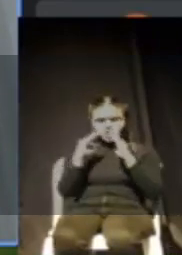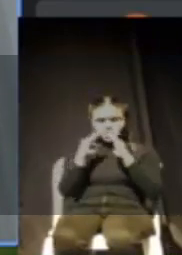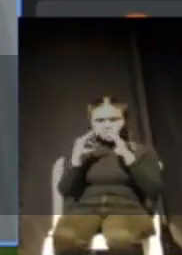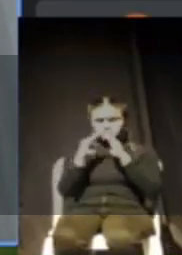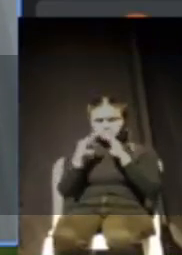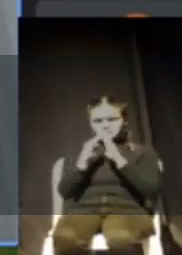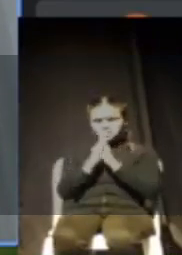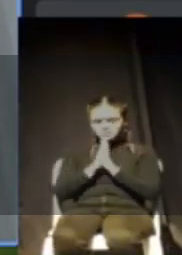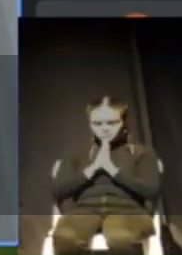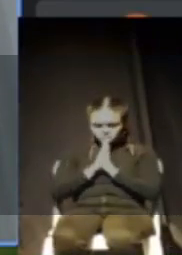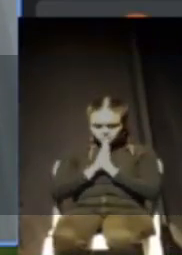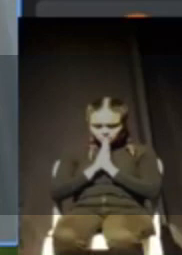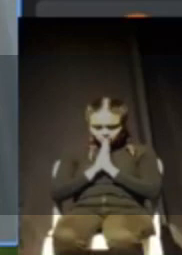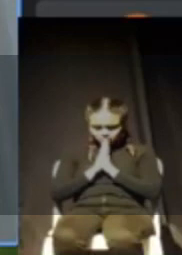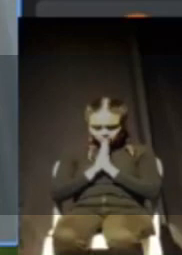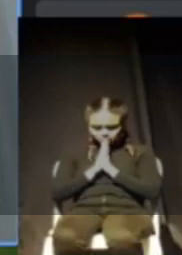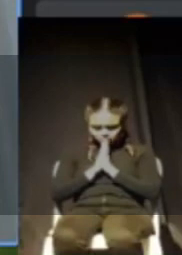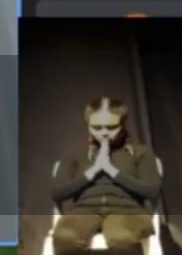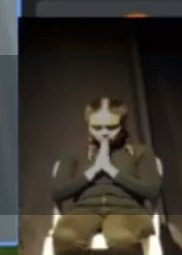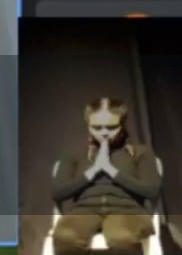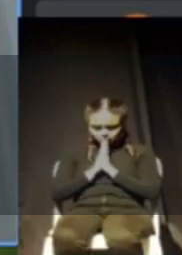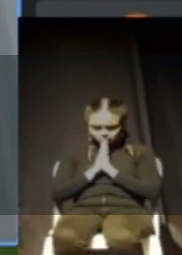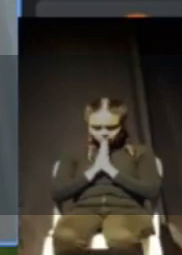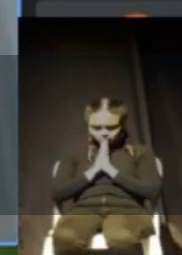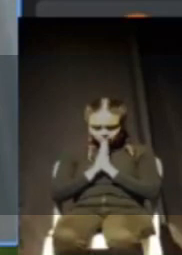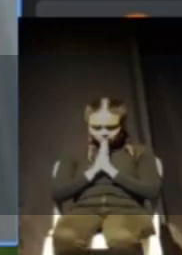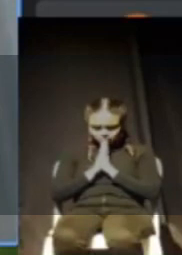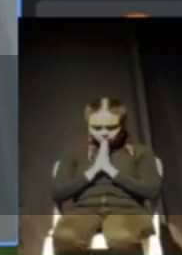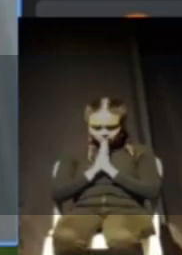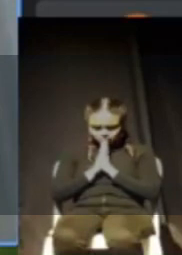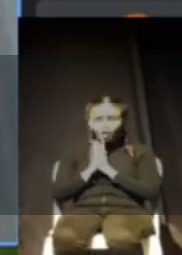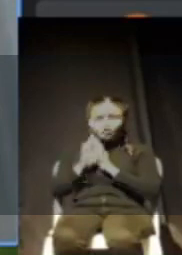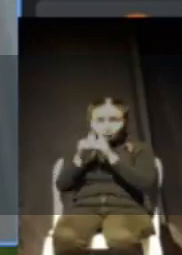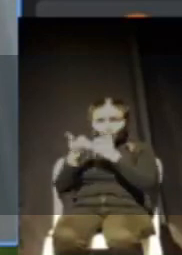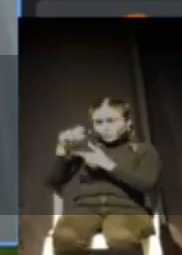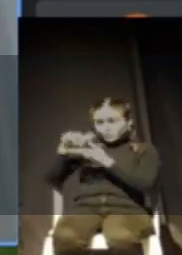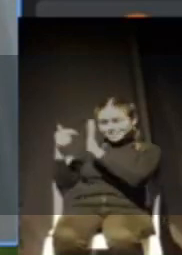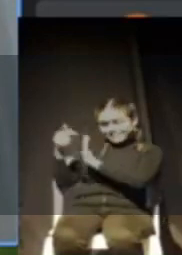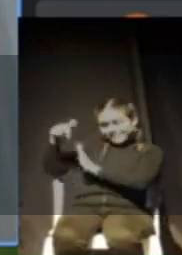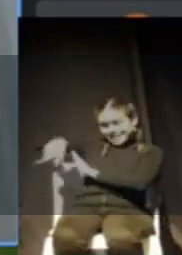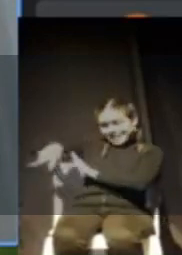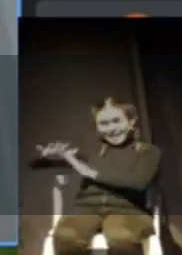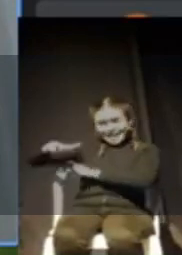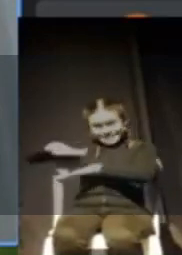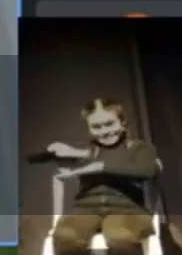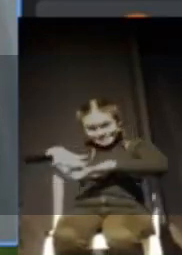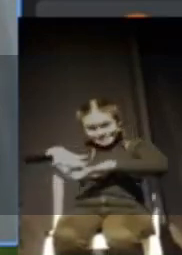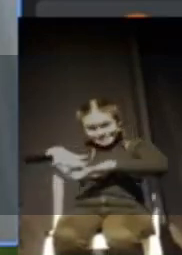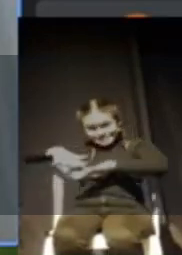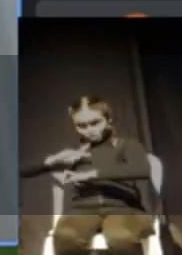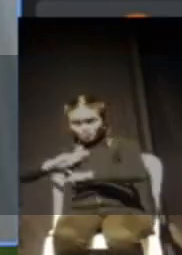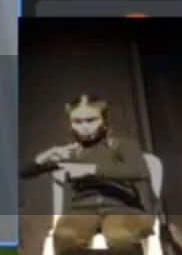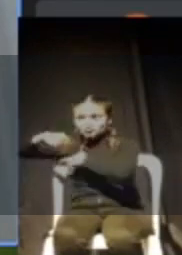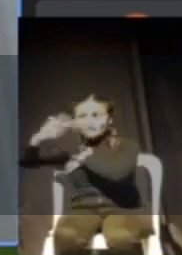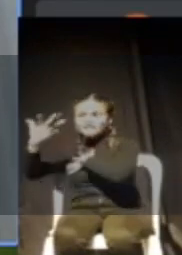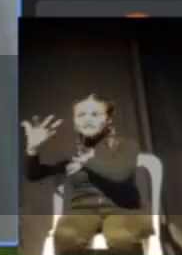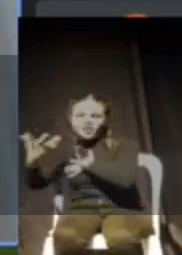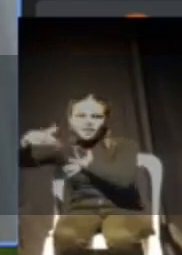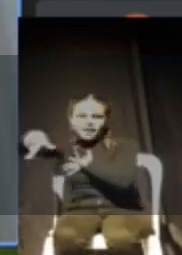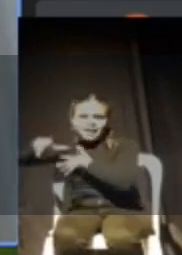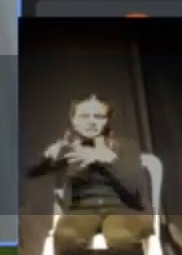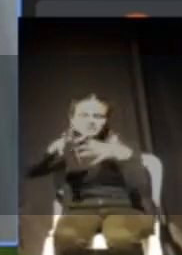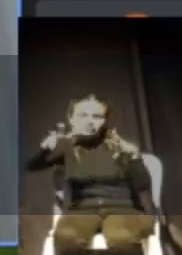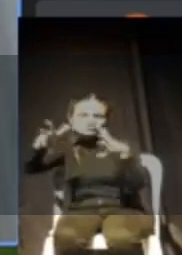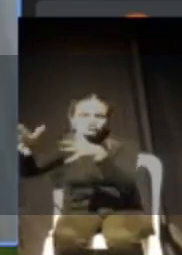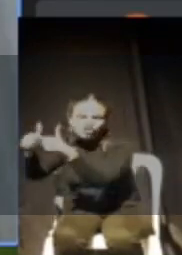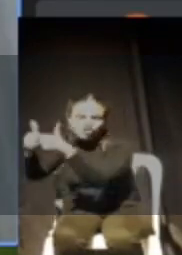amo, como lo plantea Jorge García. En principio, pues agradecer al Centro